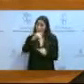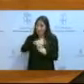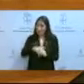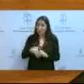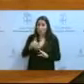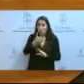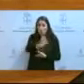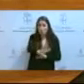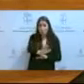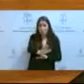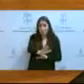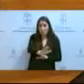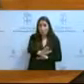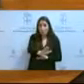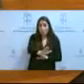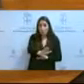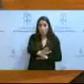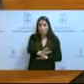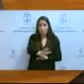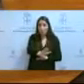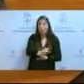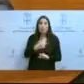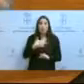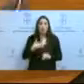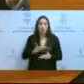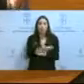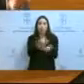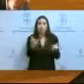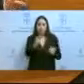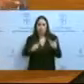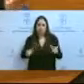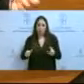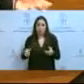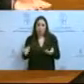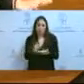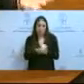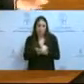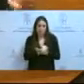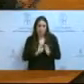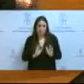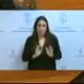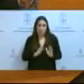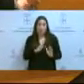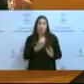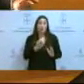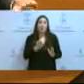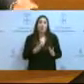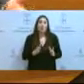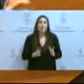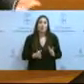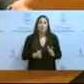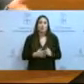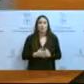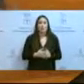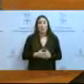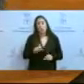todos los asturianos. Bueno, con los, ya sabe usted, esos impedimentos o esos imponderables de tipo